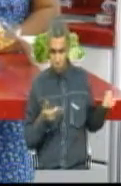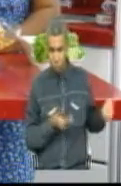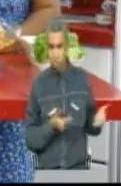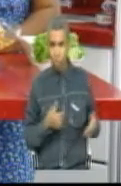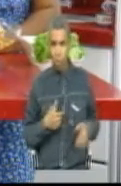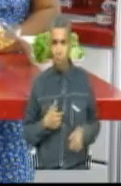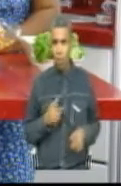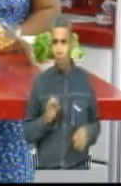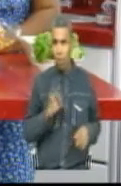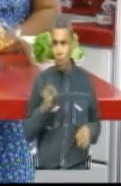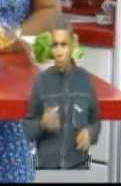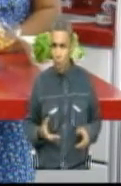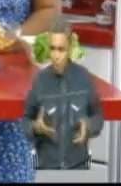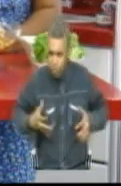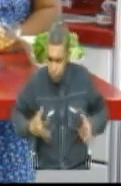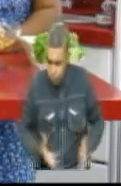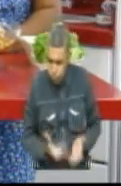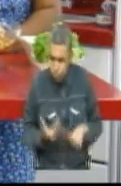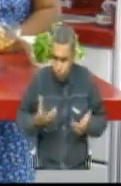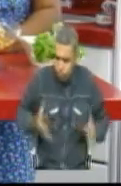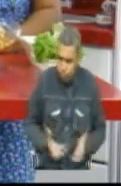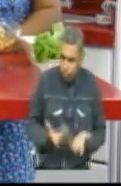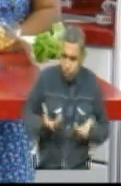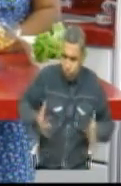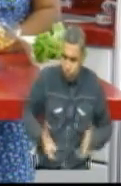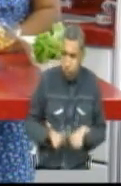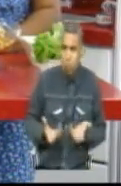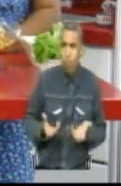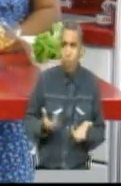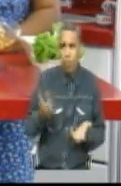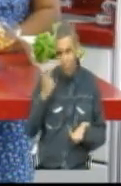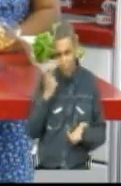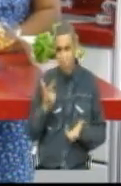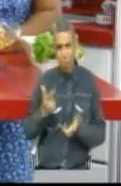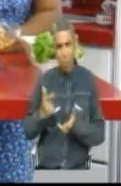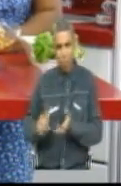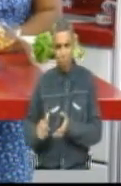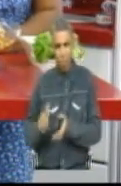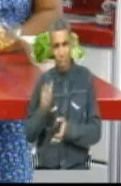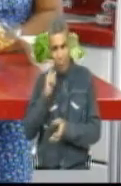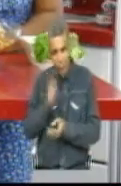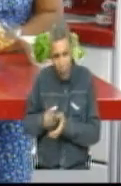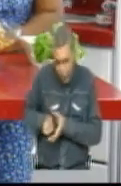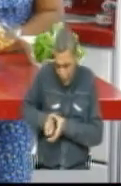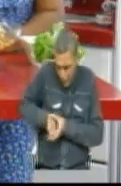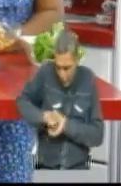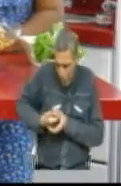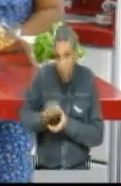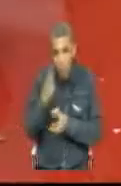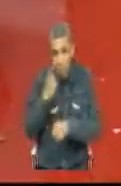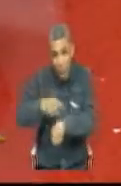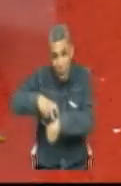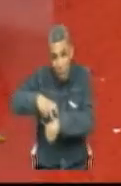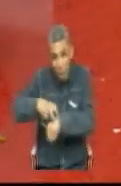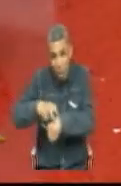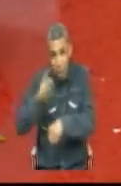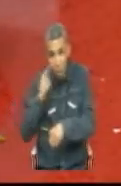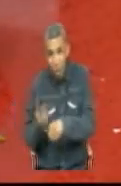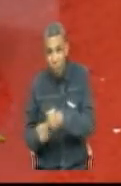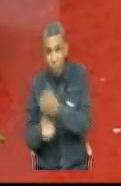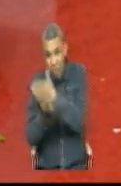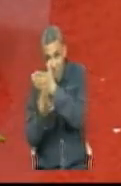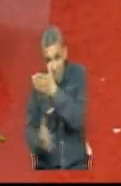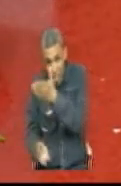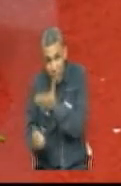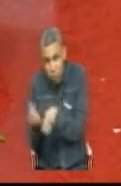una ensalada que sé clara con la papa frita total de pronto donde emite a un compañero